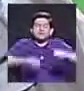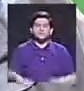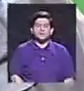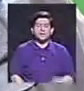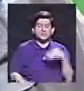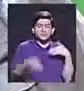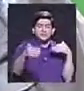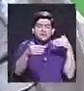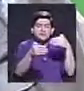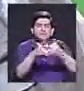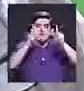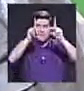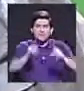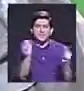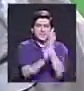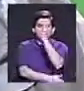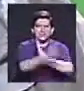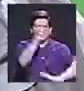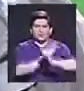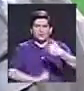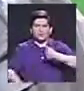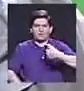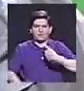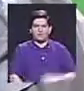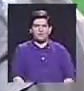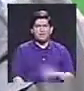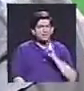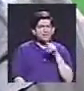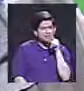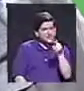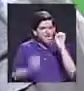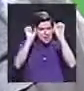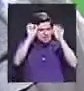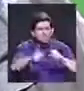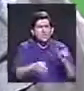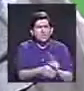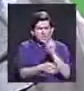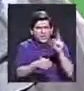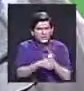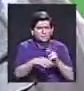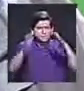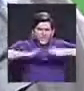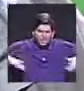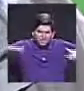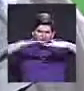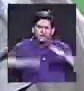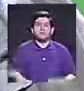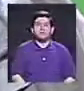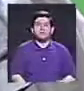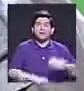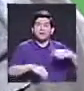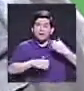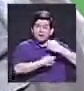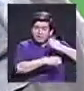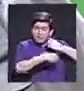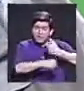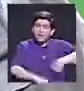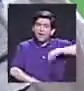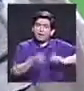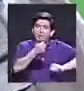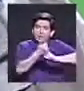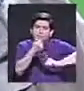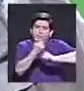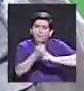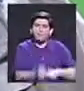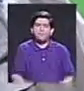mayor cercanía a la persona con discapacidad, que realmente ellos puedan utilizar este espacio y que las municipalidades nos apoyen